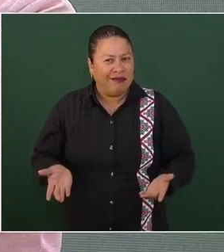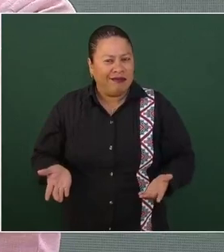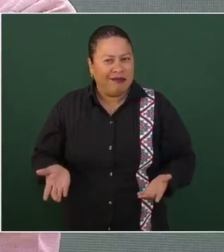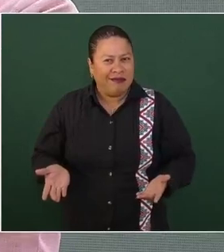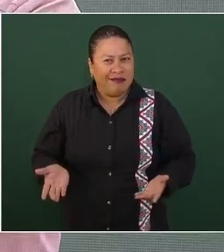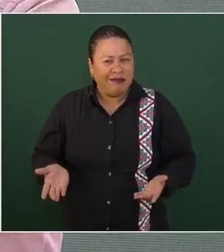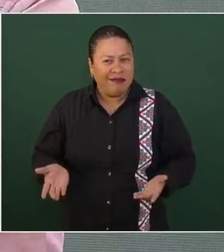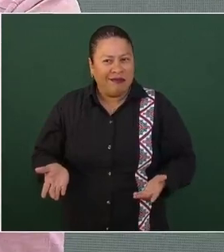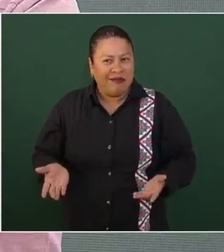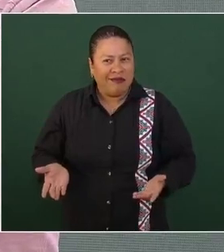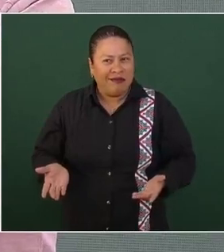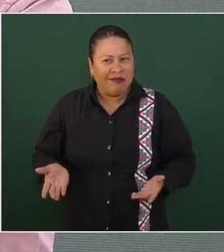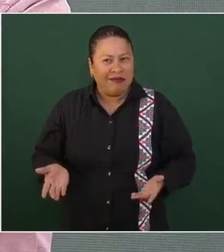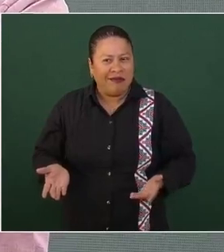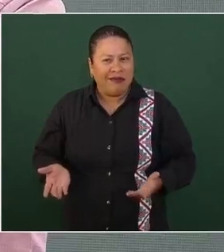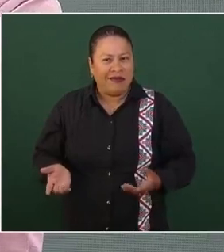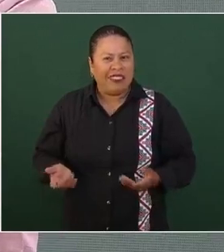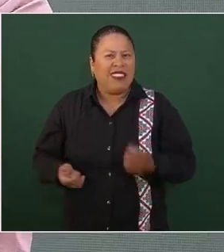para